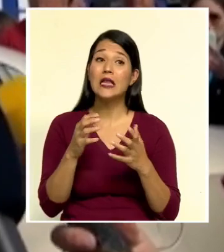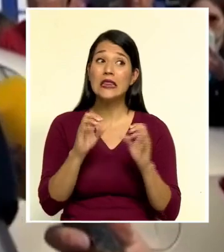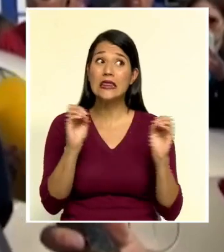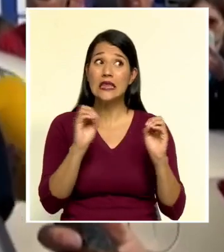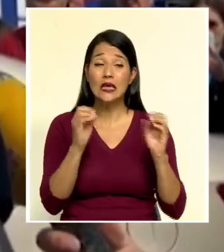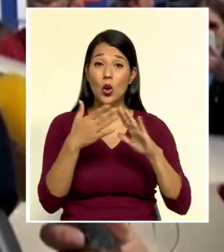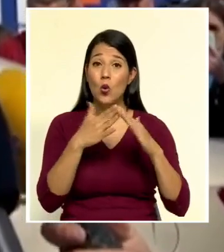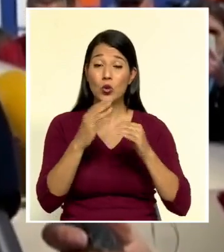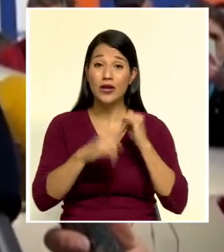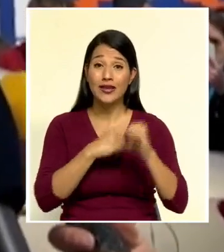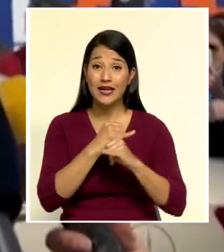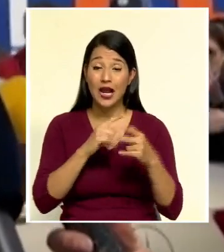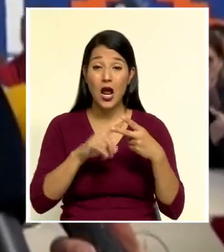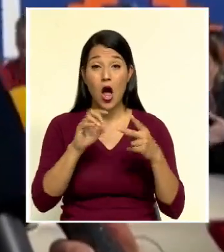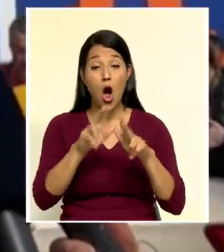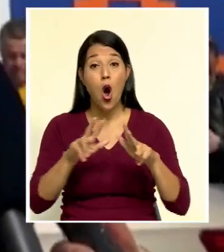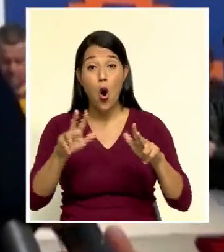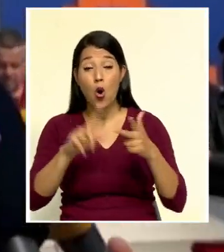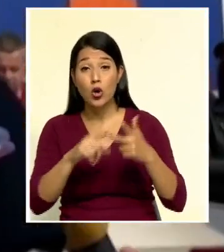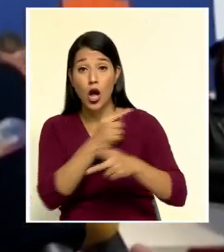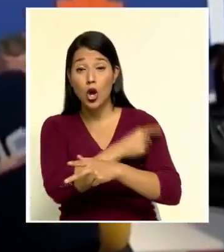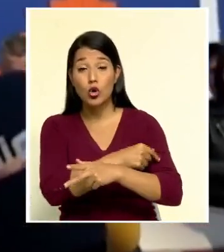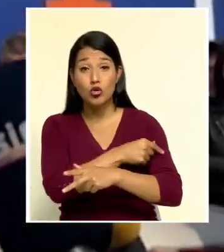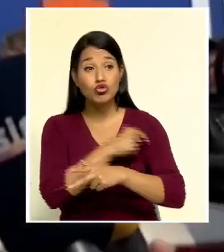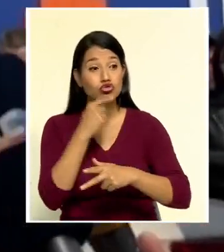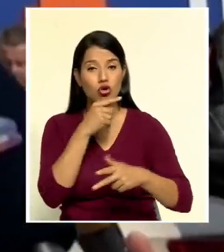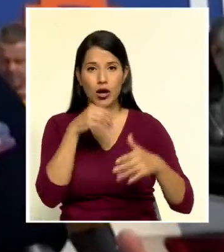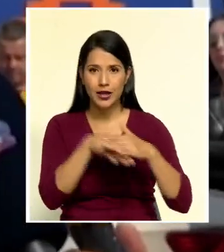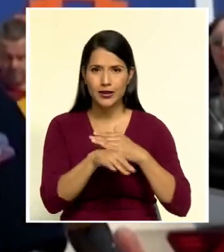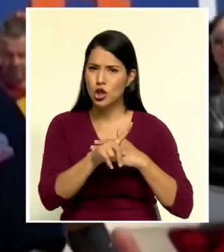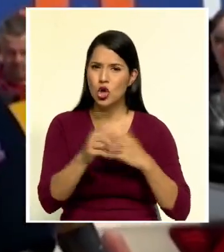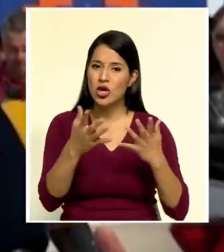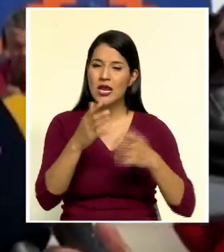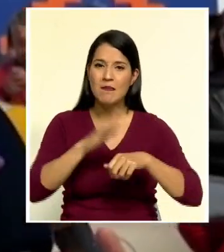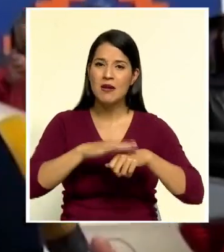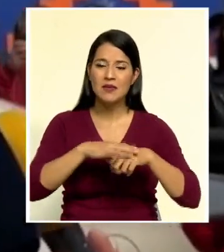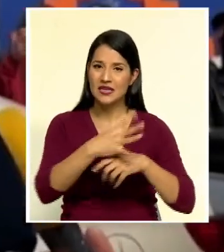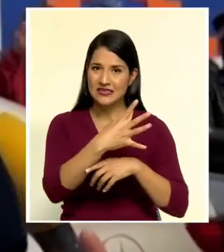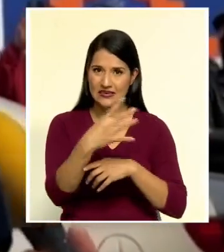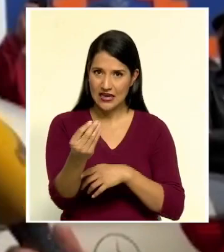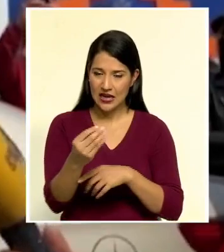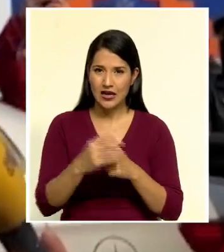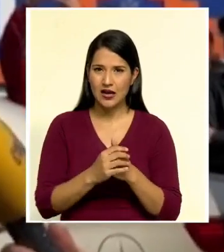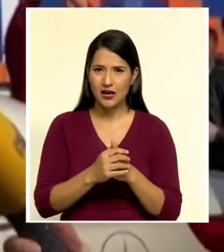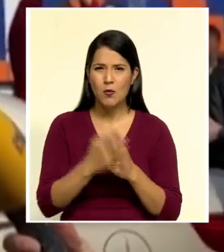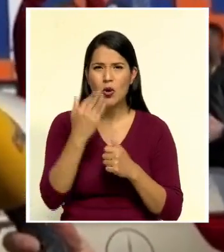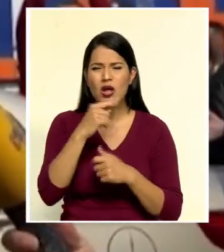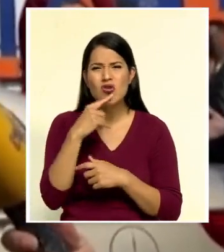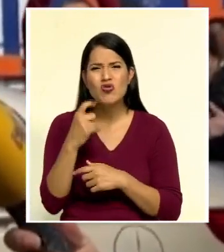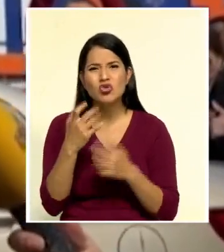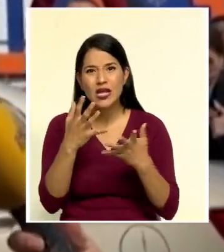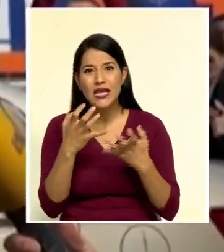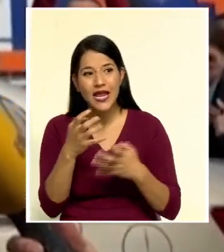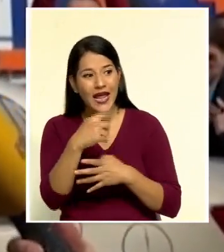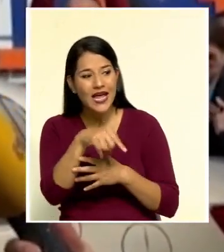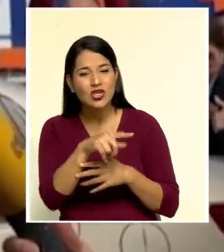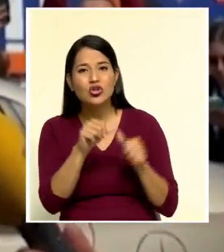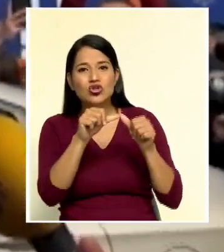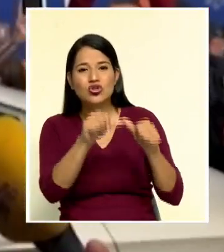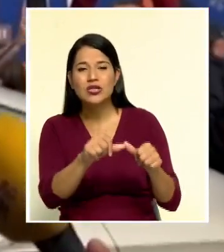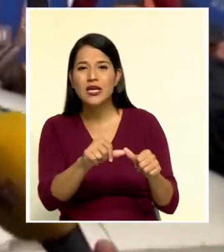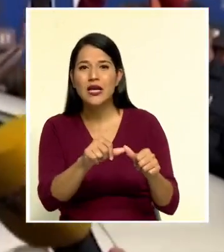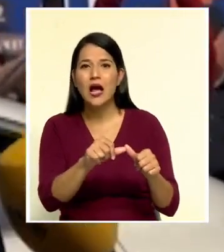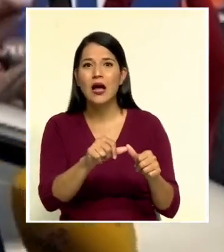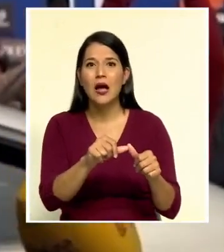la ONU, ni la Cruz Roja vieran que no iban a permitir que los civiles salieran de la ciudad, porque Rusia quiere que sigan siendo escudos humanos para sus tropas, para